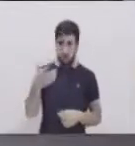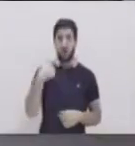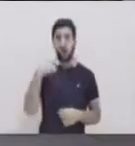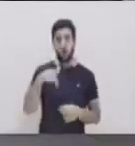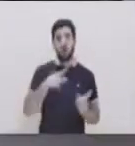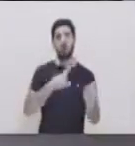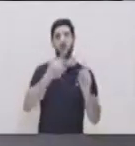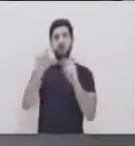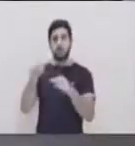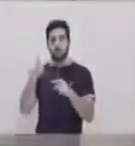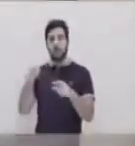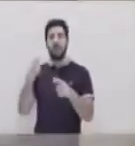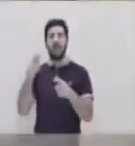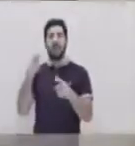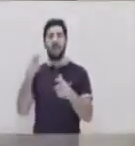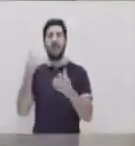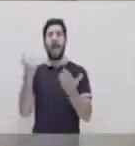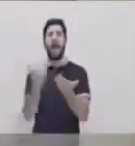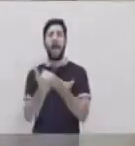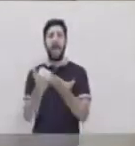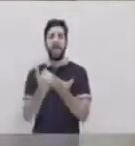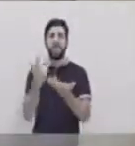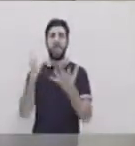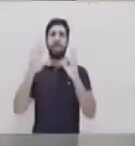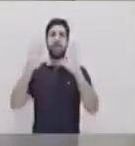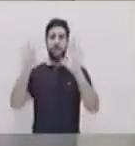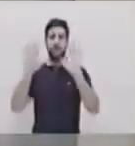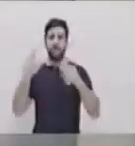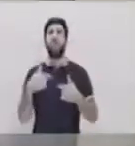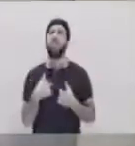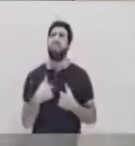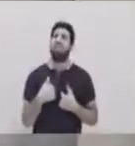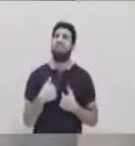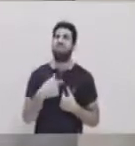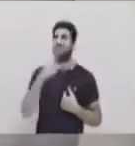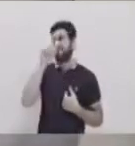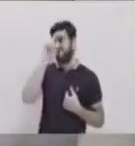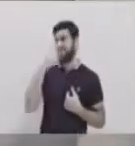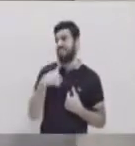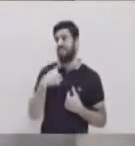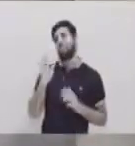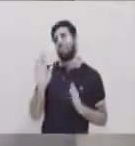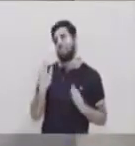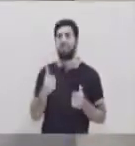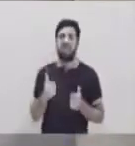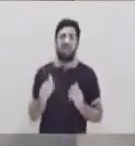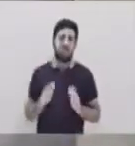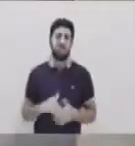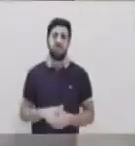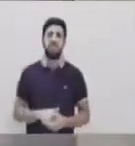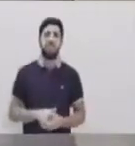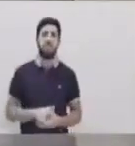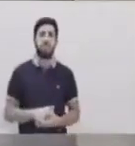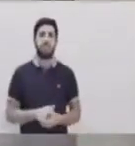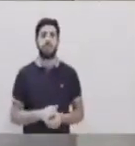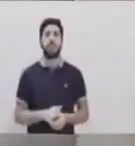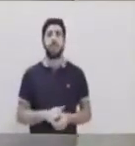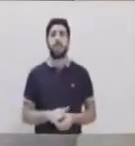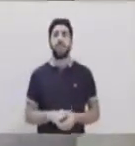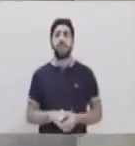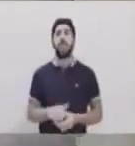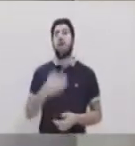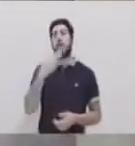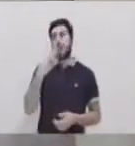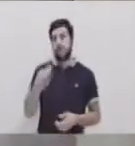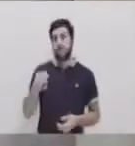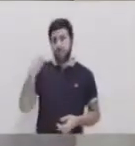sábado empezás en esta academia de voleibol de playa en la federación, y yo me quedé así como, bueno, está bien. Y la